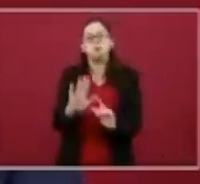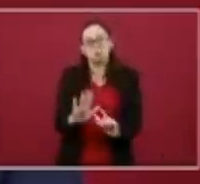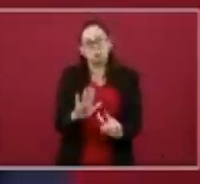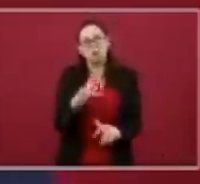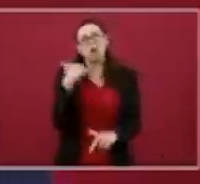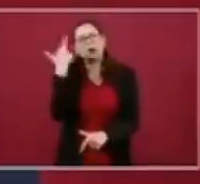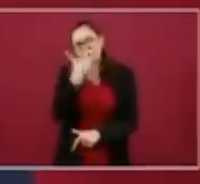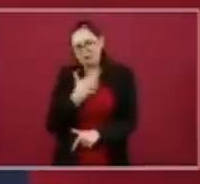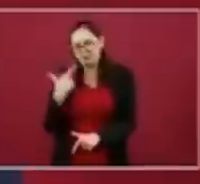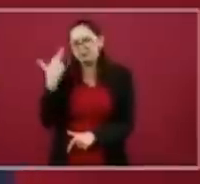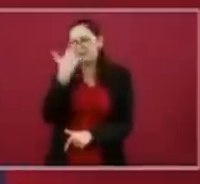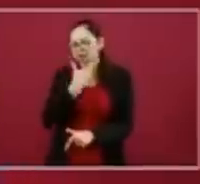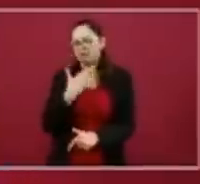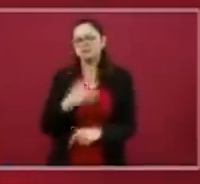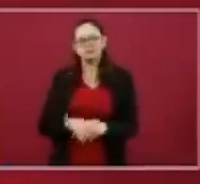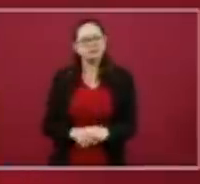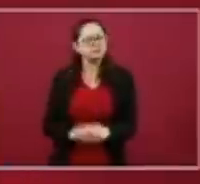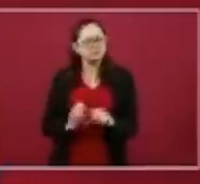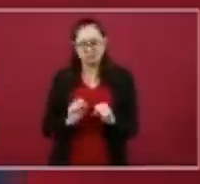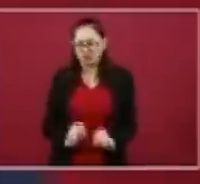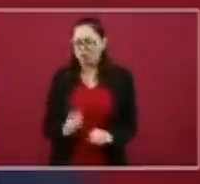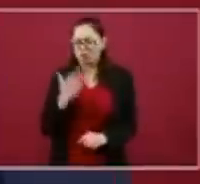No tenemos